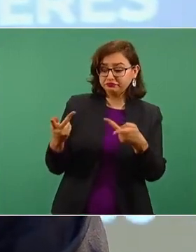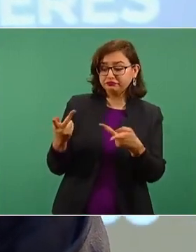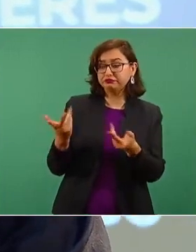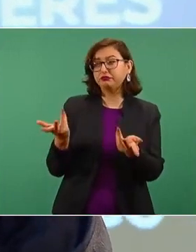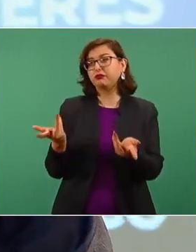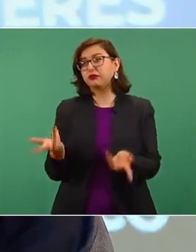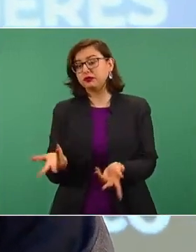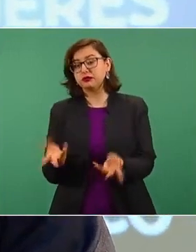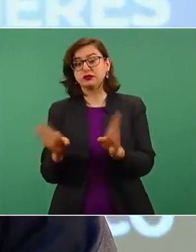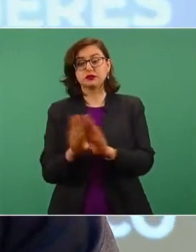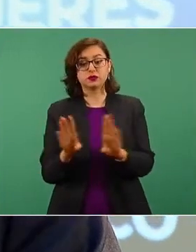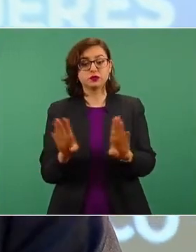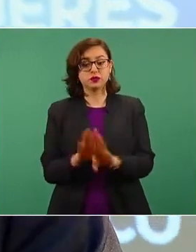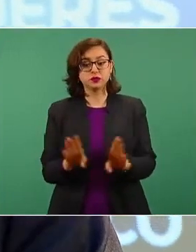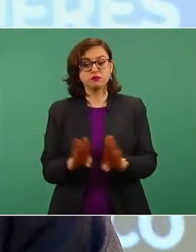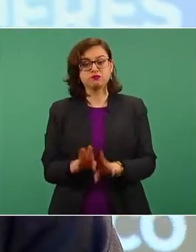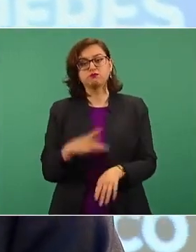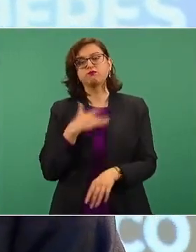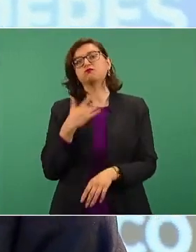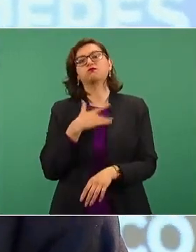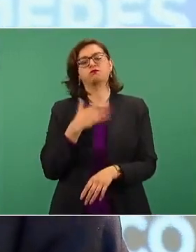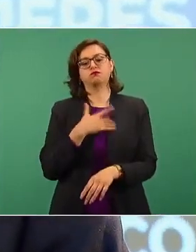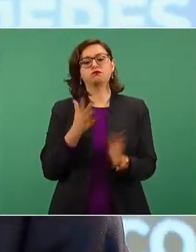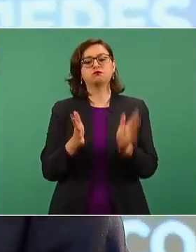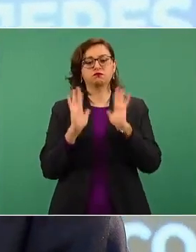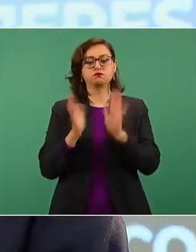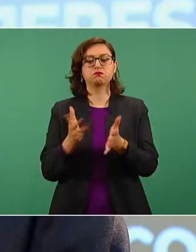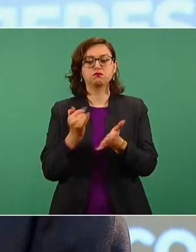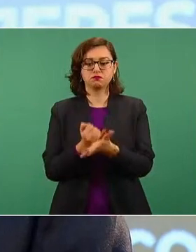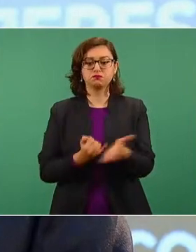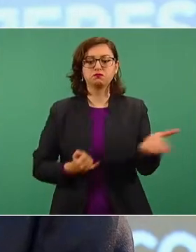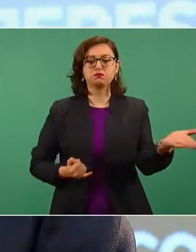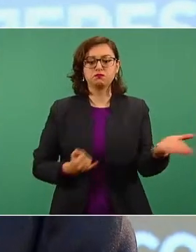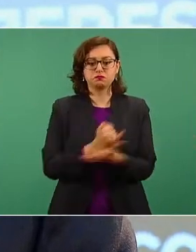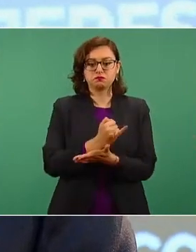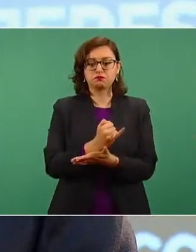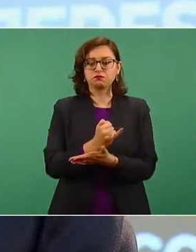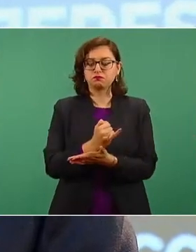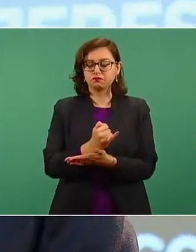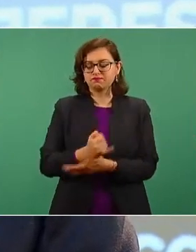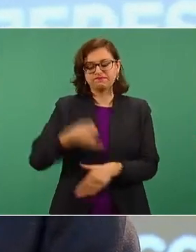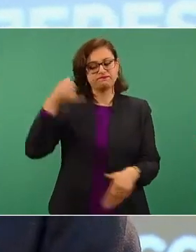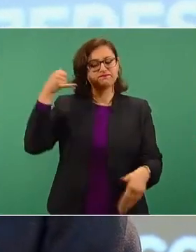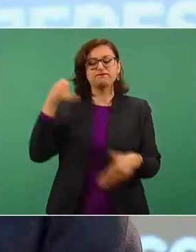la decisión de iniciar un análisis de fondo